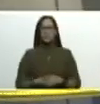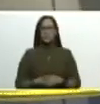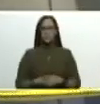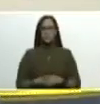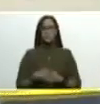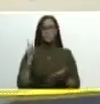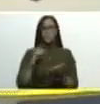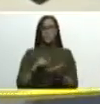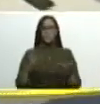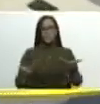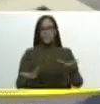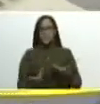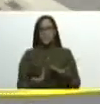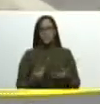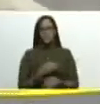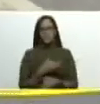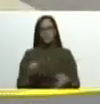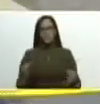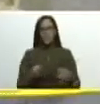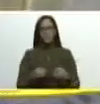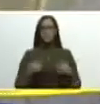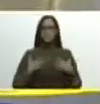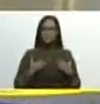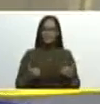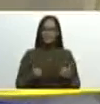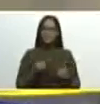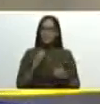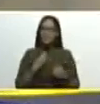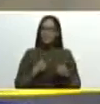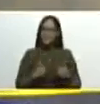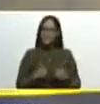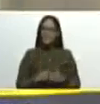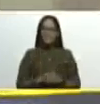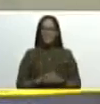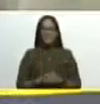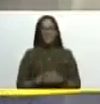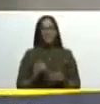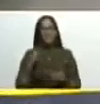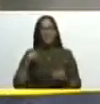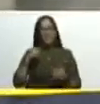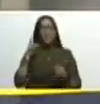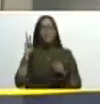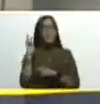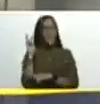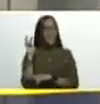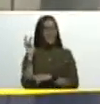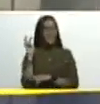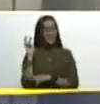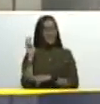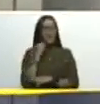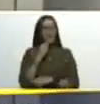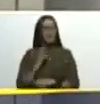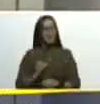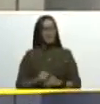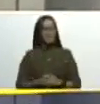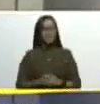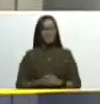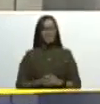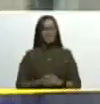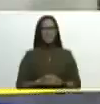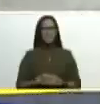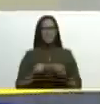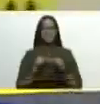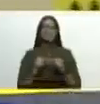acá. Perfecto. Recuperado. Bueno, Andrew. Gracias, presidente. Ya saco, hoy es viernes, ¿no? Sí, señor. Bueno. Seguimos por acá.